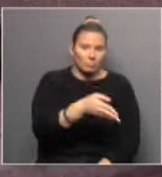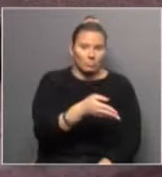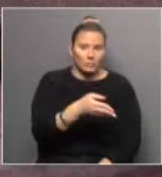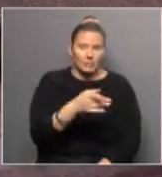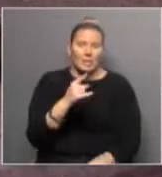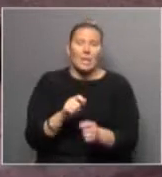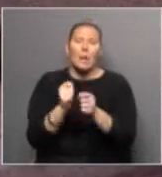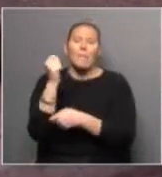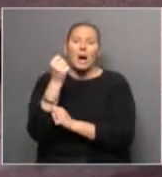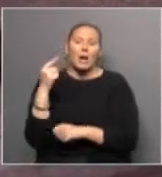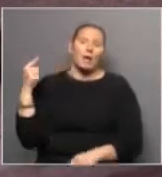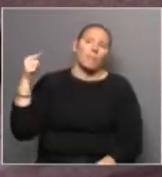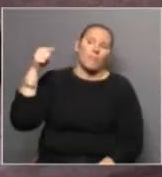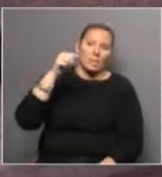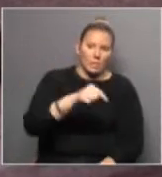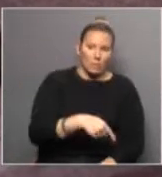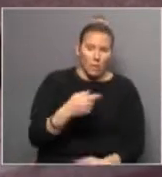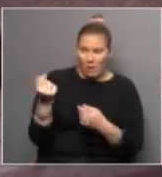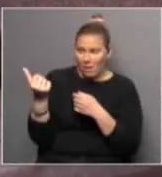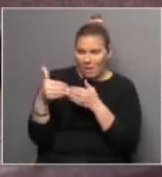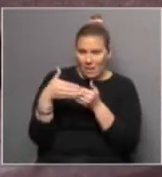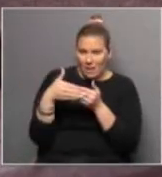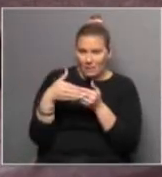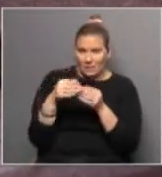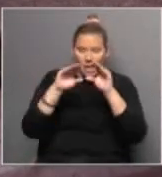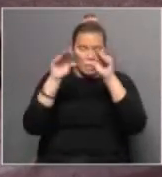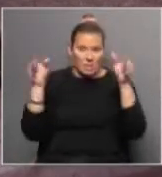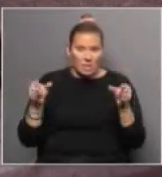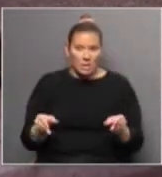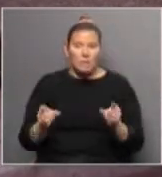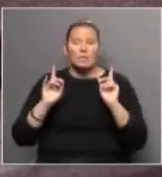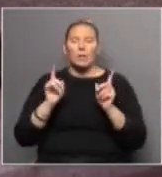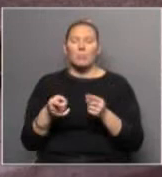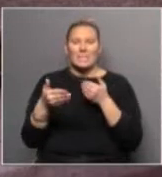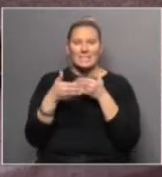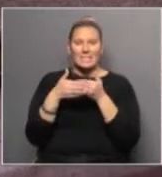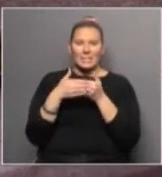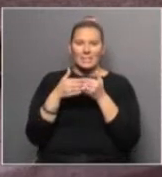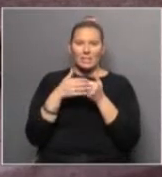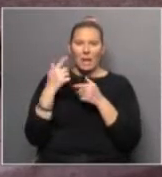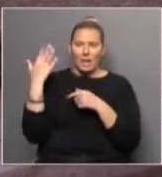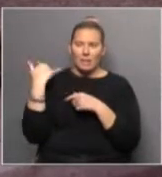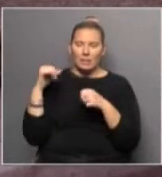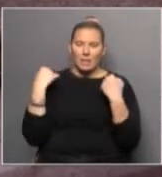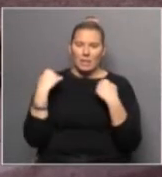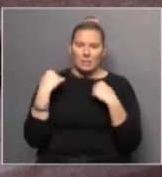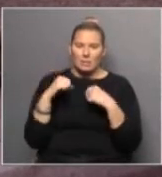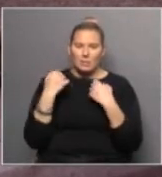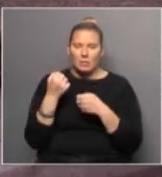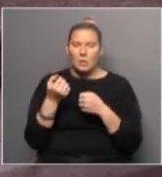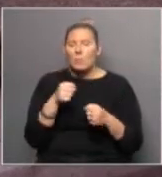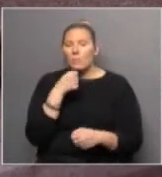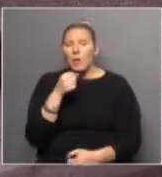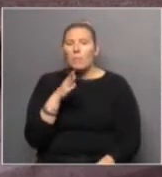Manga además. Estamos a metros de la Telarena. Estamos al lado de la Telarena y estamos también bastante cerca de donde ensayaba Peyote Asesino.